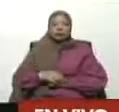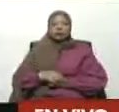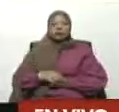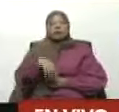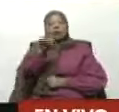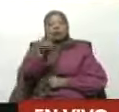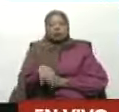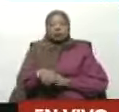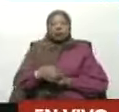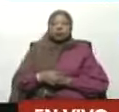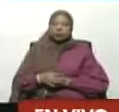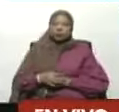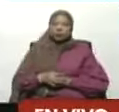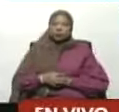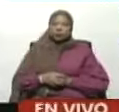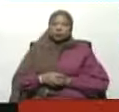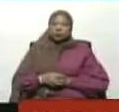También,